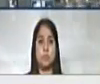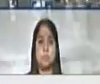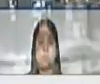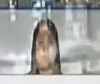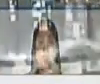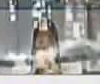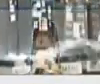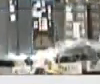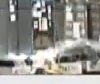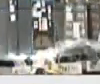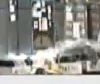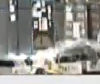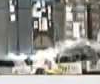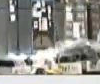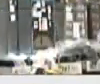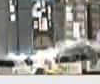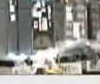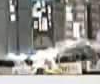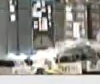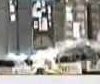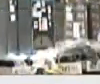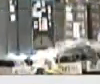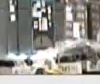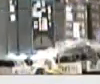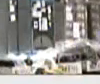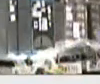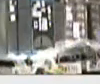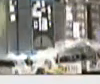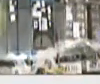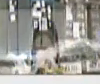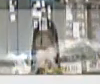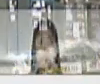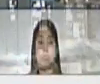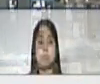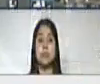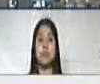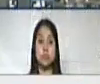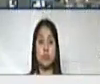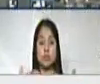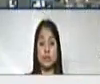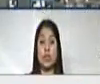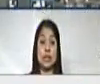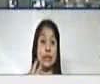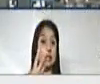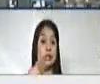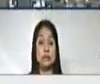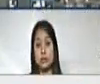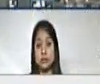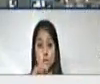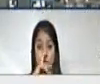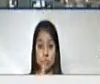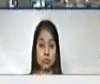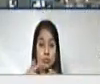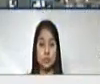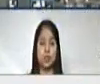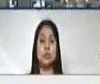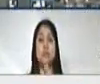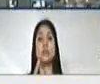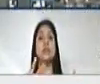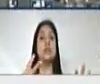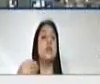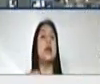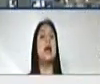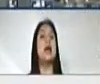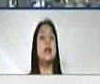debe inscribirlos a través de una plataforma virtual. En el caso de las personas que tienen el Seguro Social, también pueden solicitar información